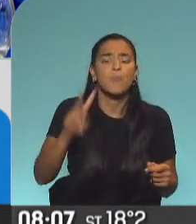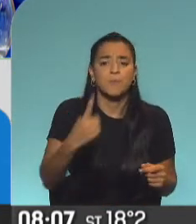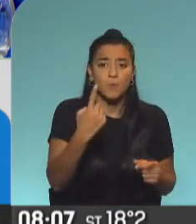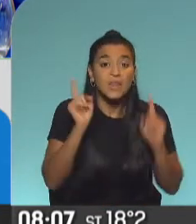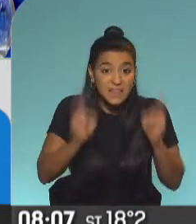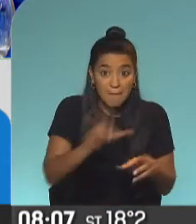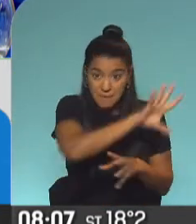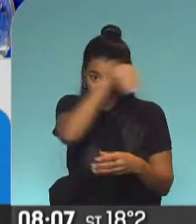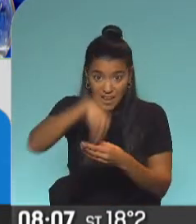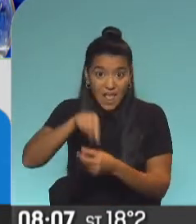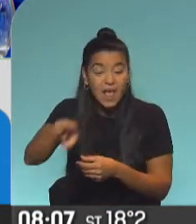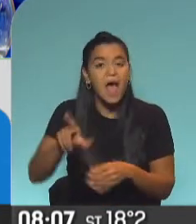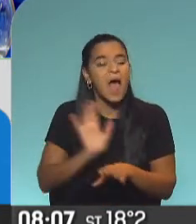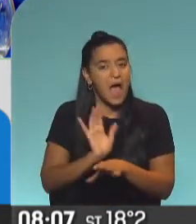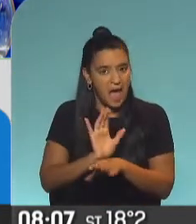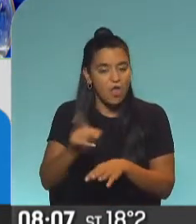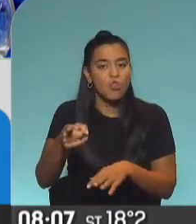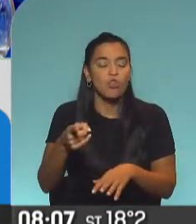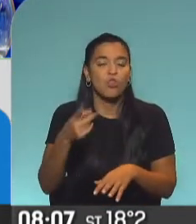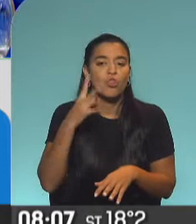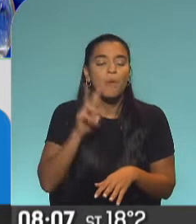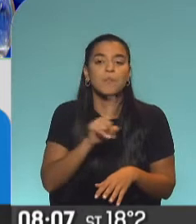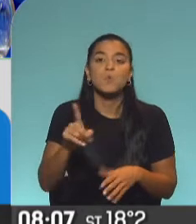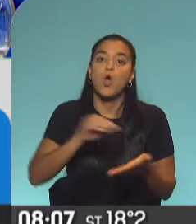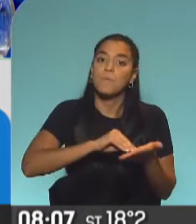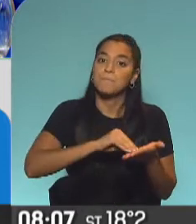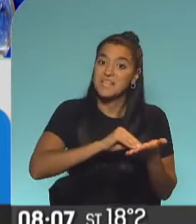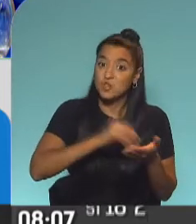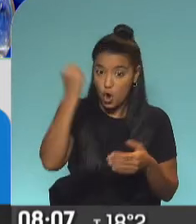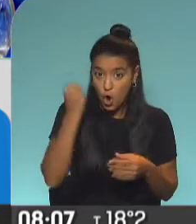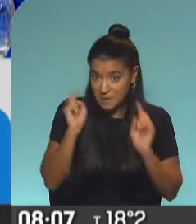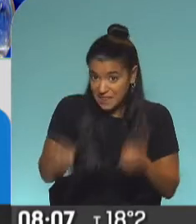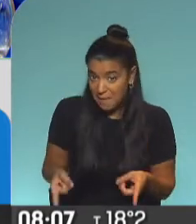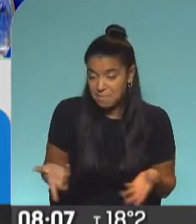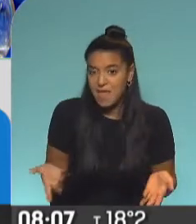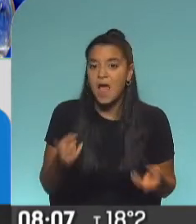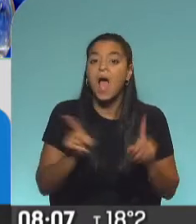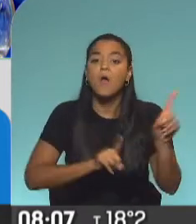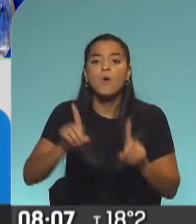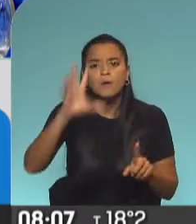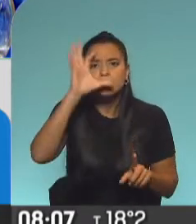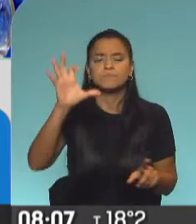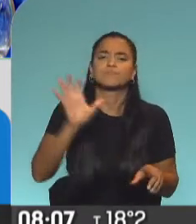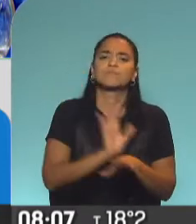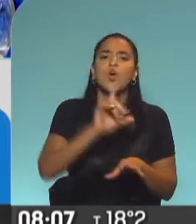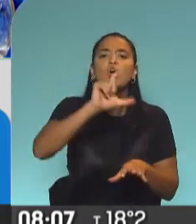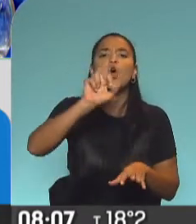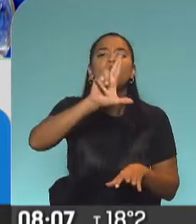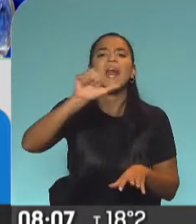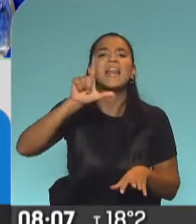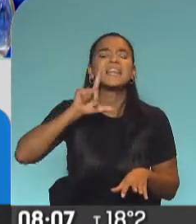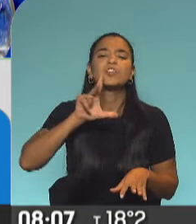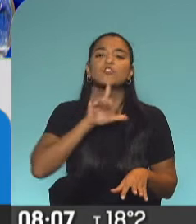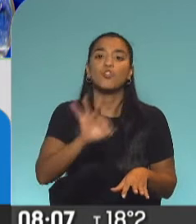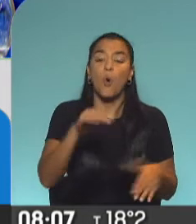el 2001, allí también fue ministro de Economía, y algunos lo recordarán por el corralito, ¿no? Claro. Por estar en la